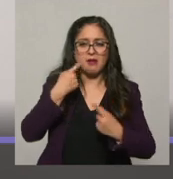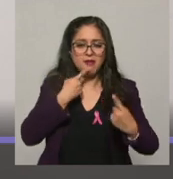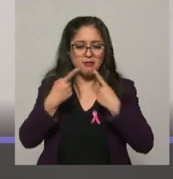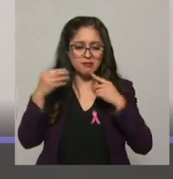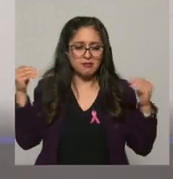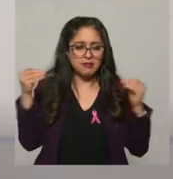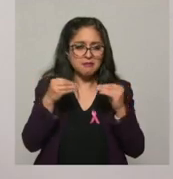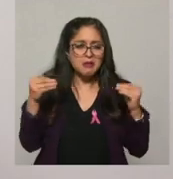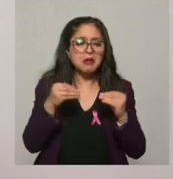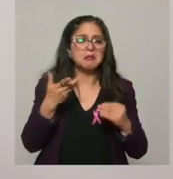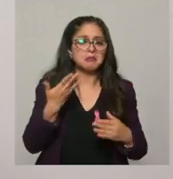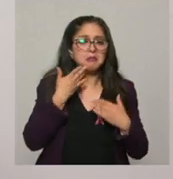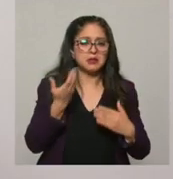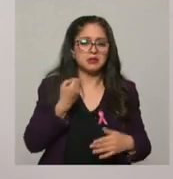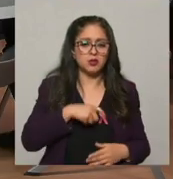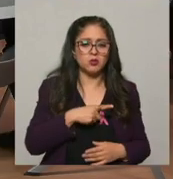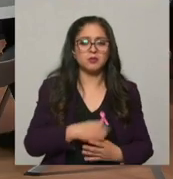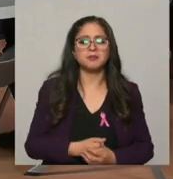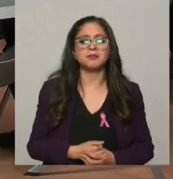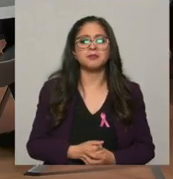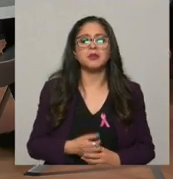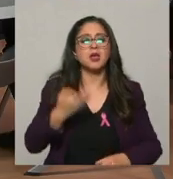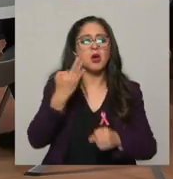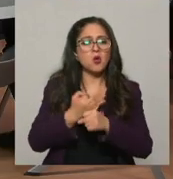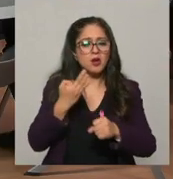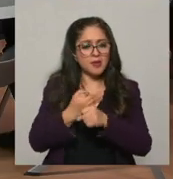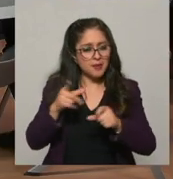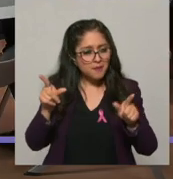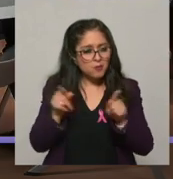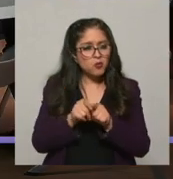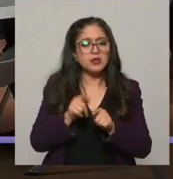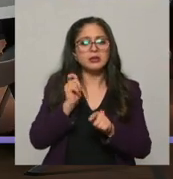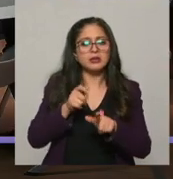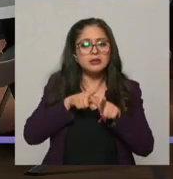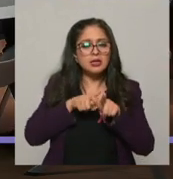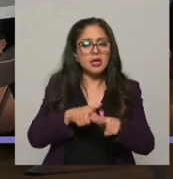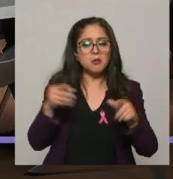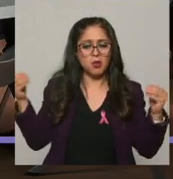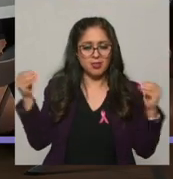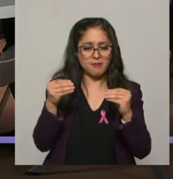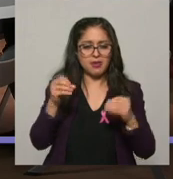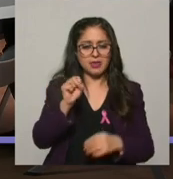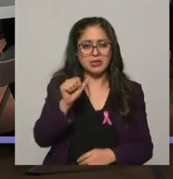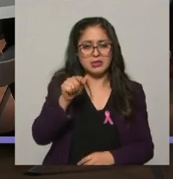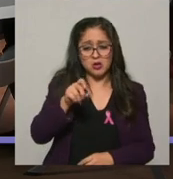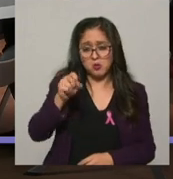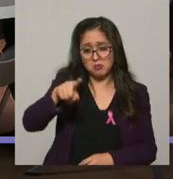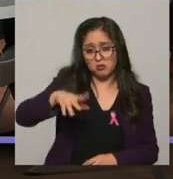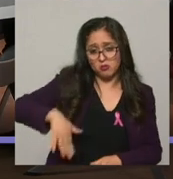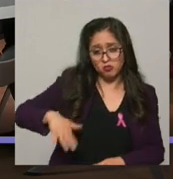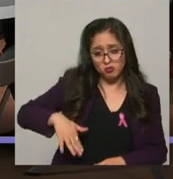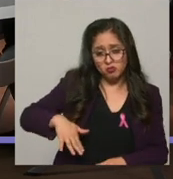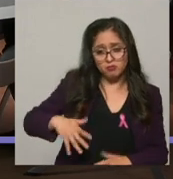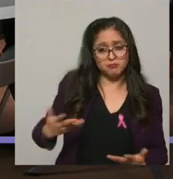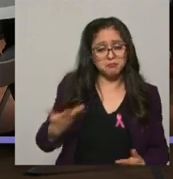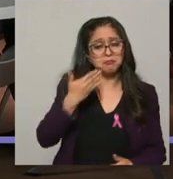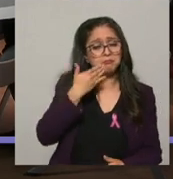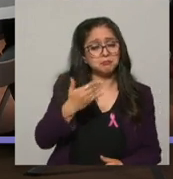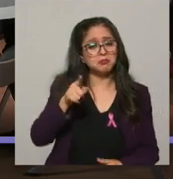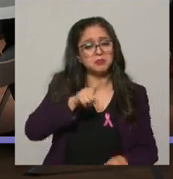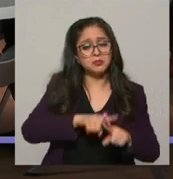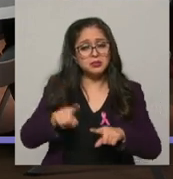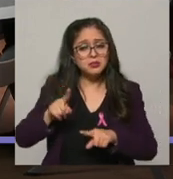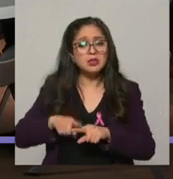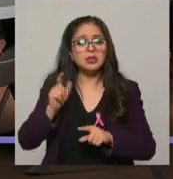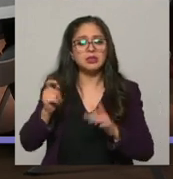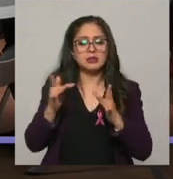debate sano. Vamos a un corte con esta reflexión de continuar con el debate sano, como bien lo dices, y qué bueno que existan las